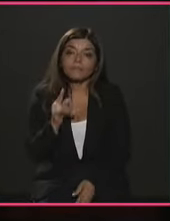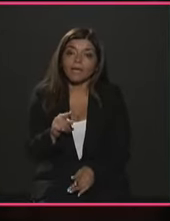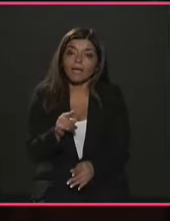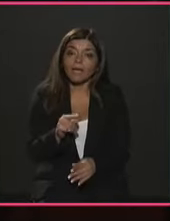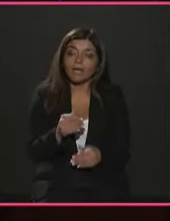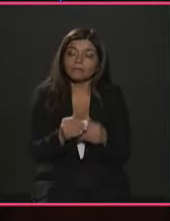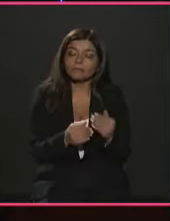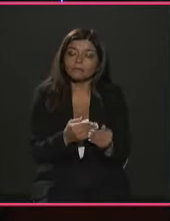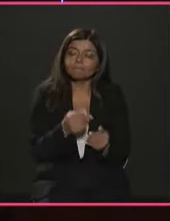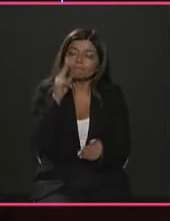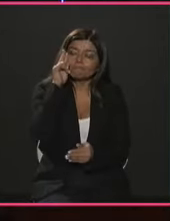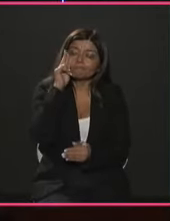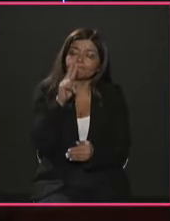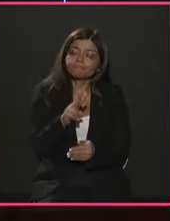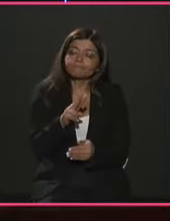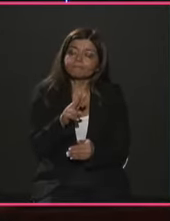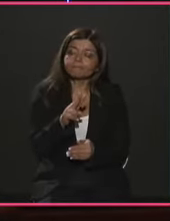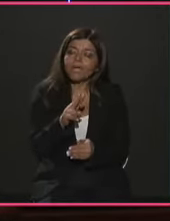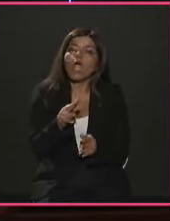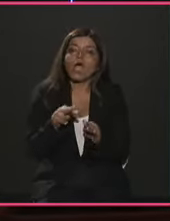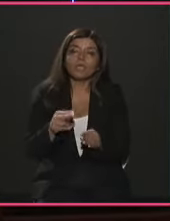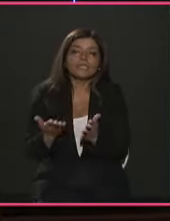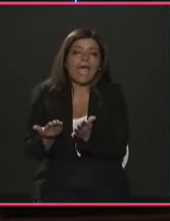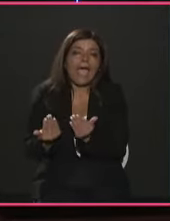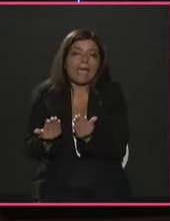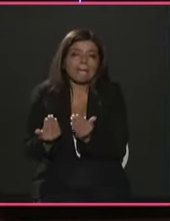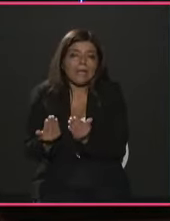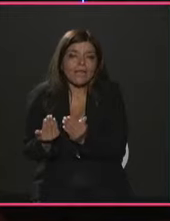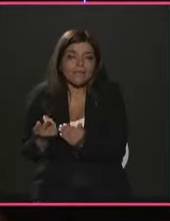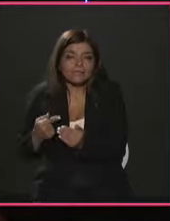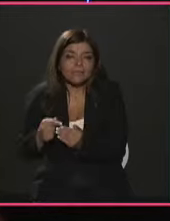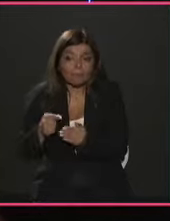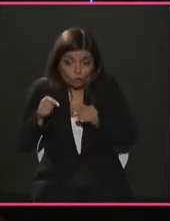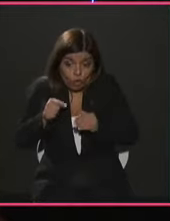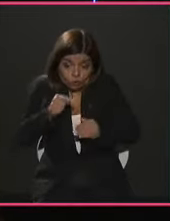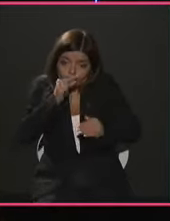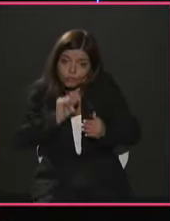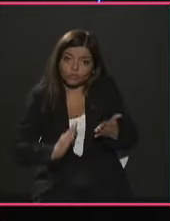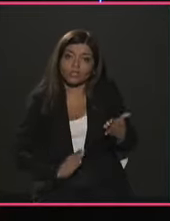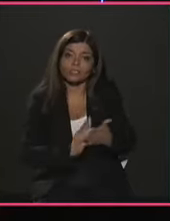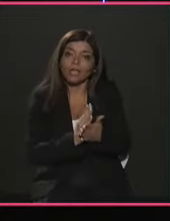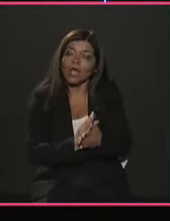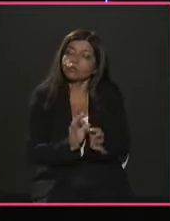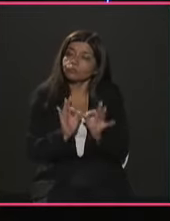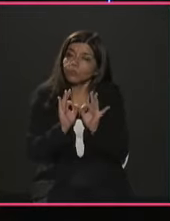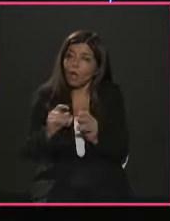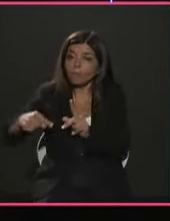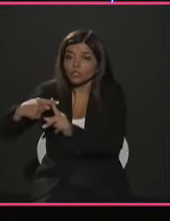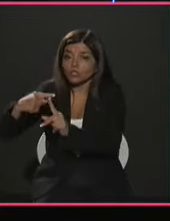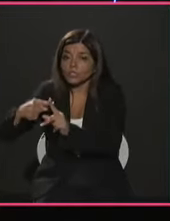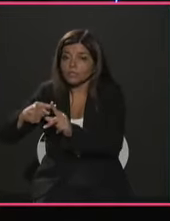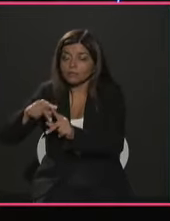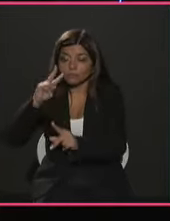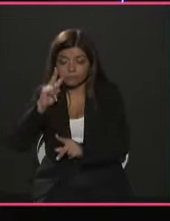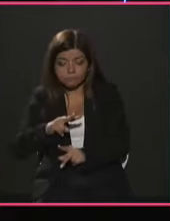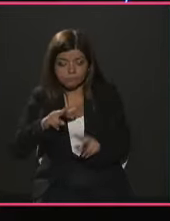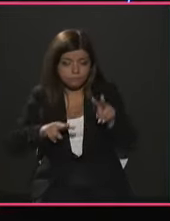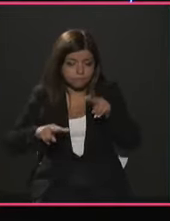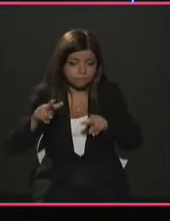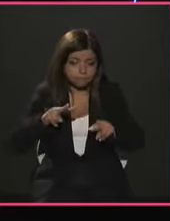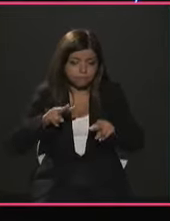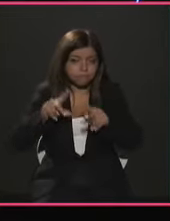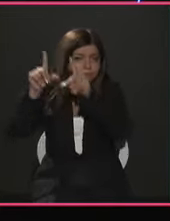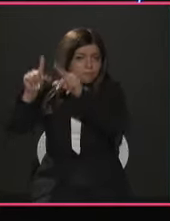Progreso a m me da Esperanza Pero tiene que ser solamente el comienzo es maravilloso tener todos estos tipos de